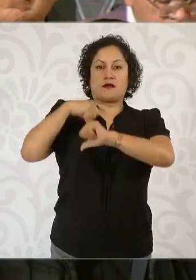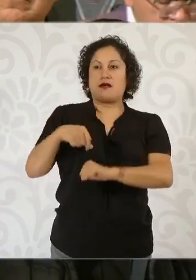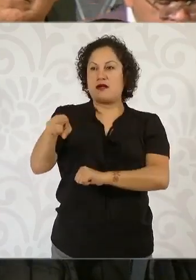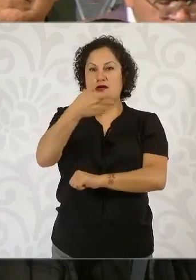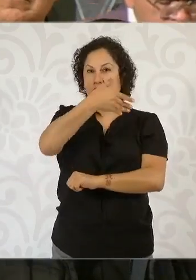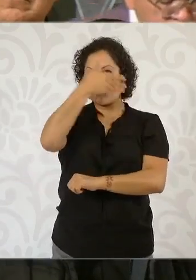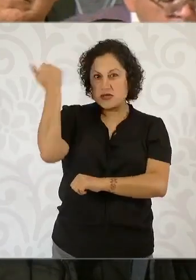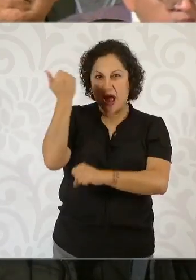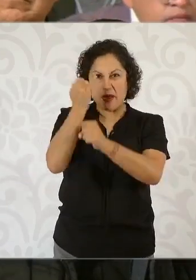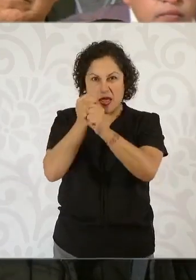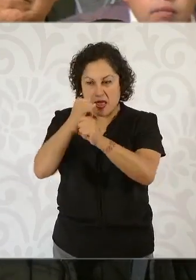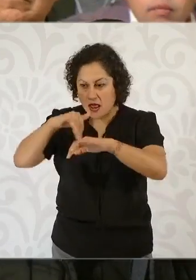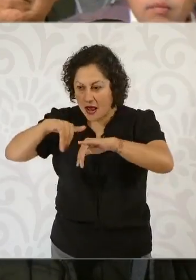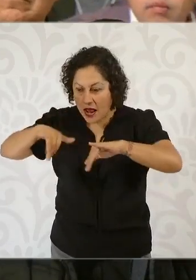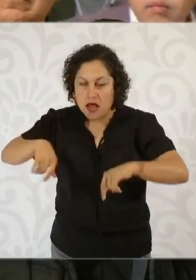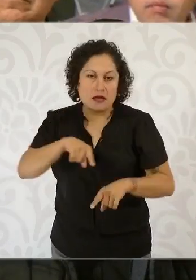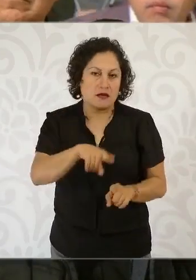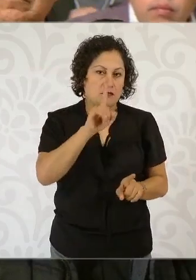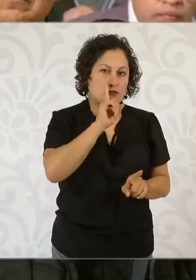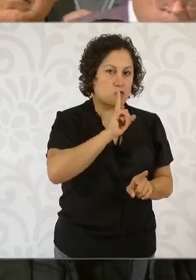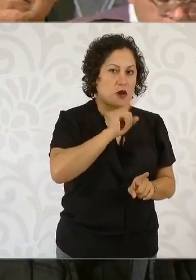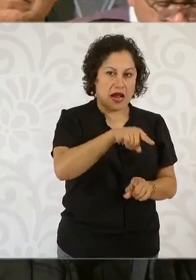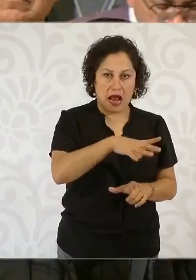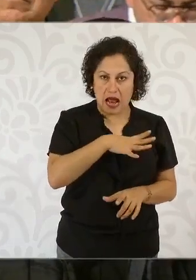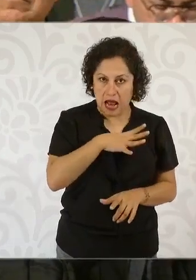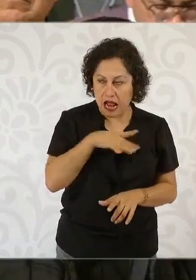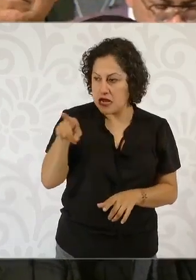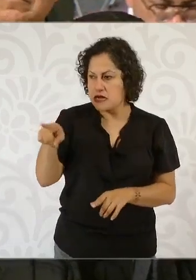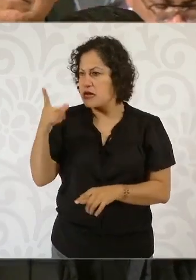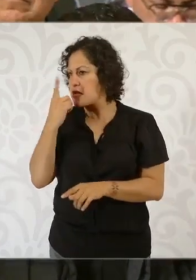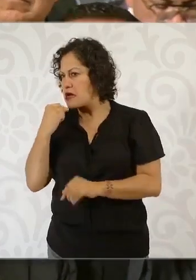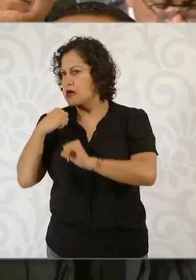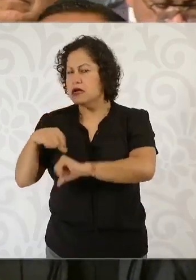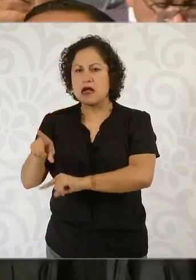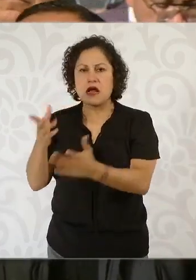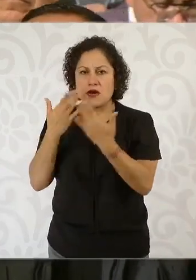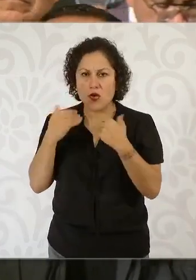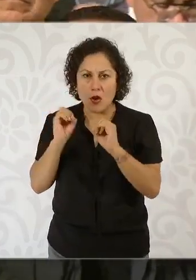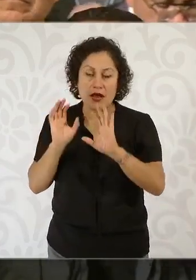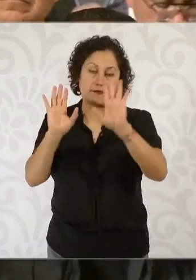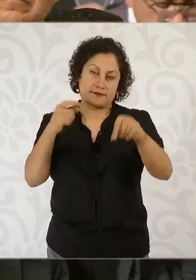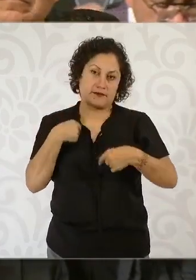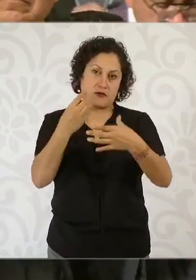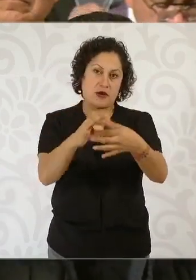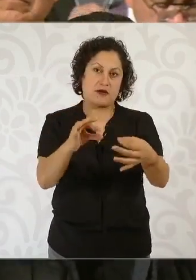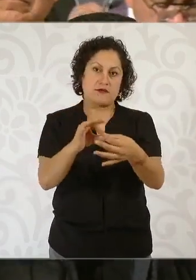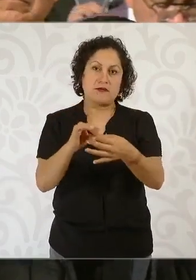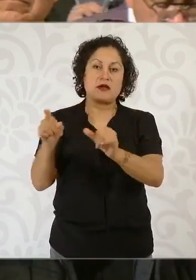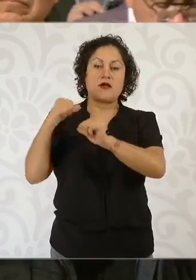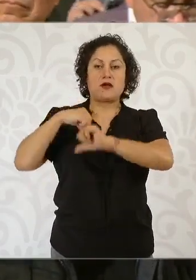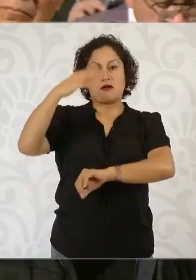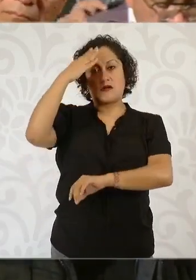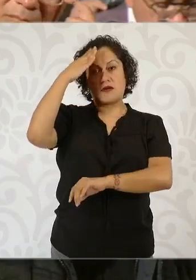campo, experiencia como lo que tienen ellas. También señalaron, en el caso que le menciono de la Ciudad de México, que por ejemplo el titular Enrique Camargo, el de la Comisión